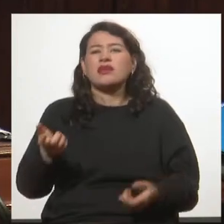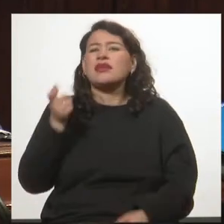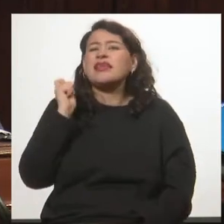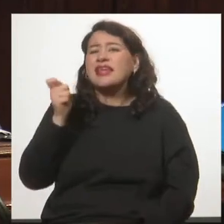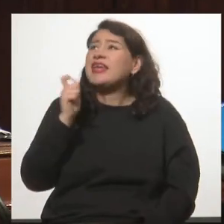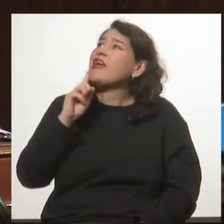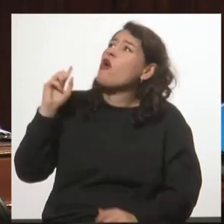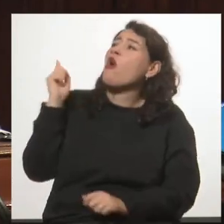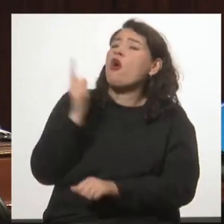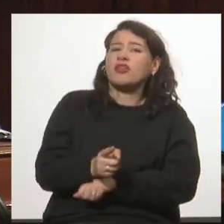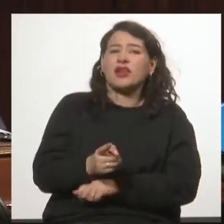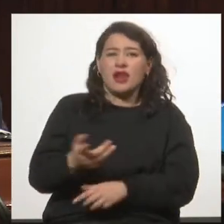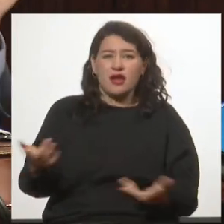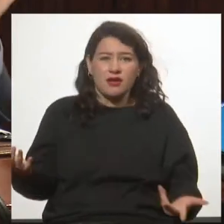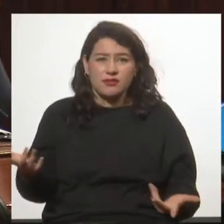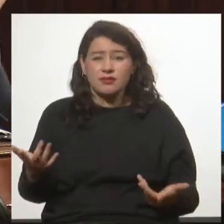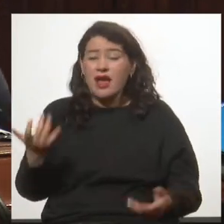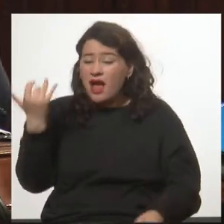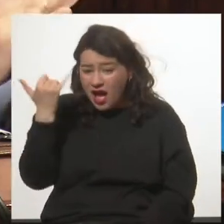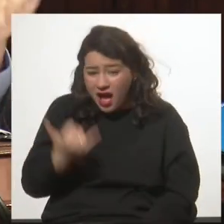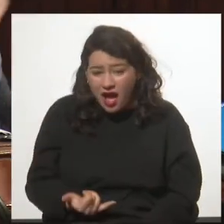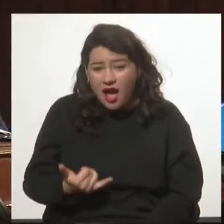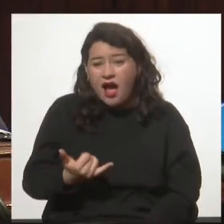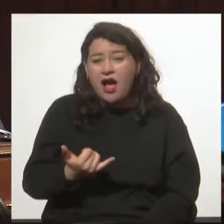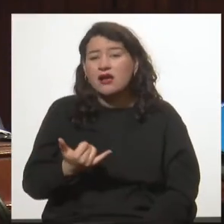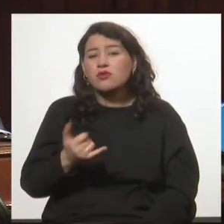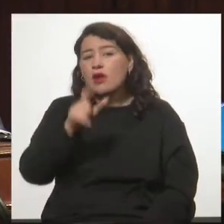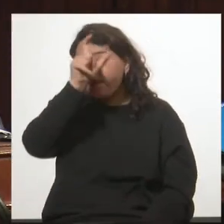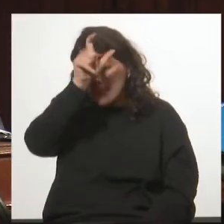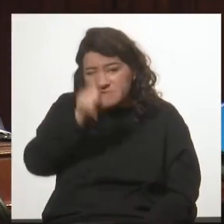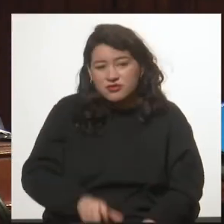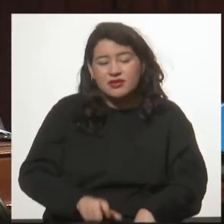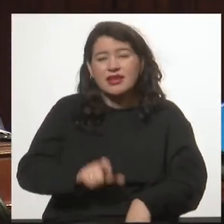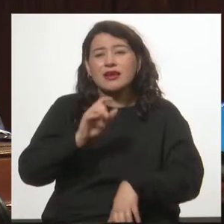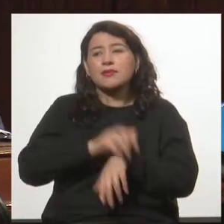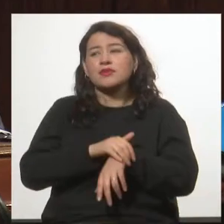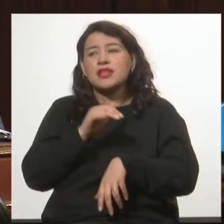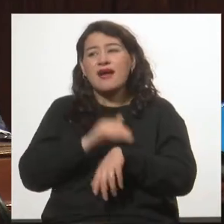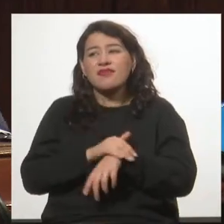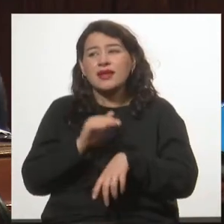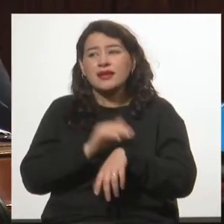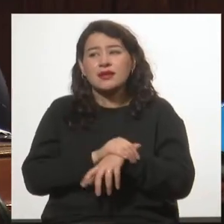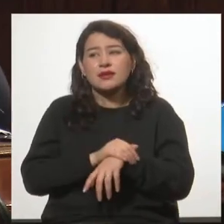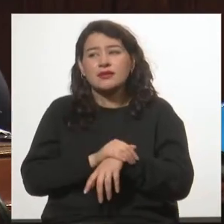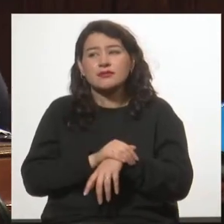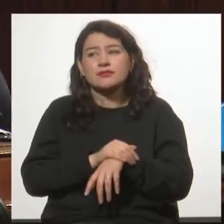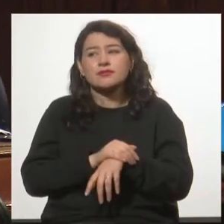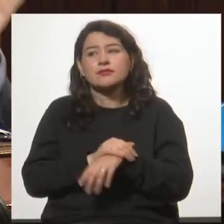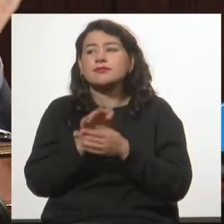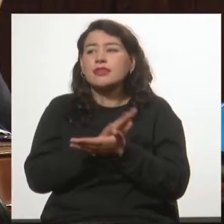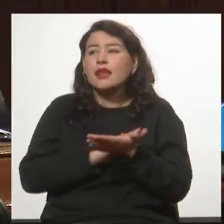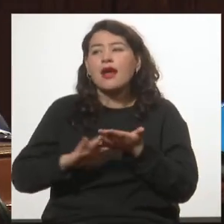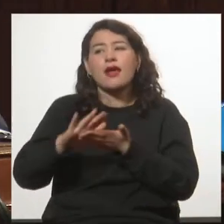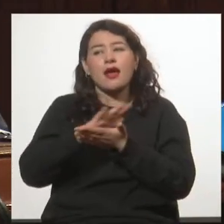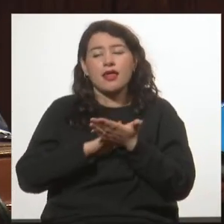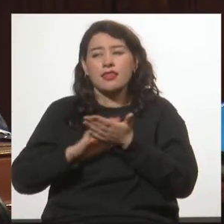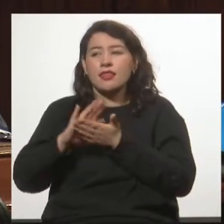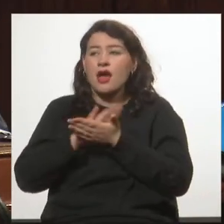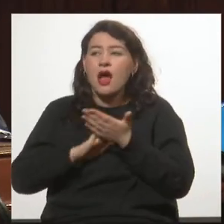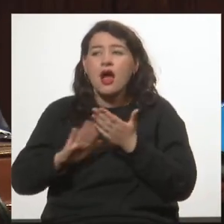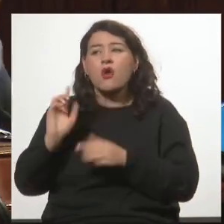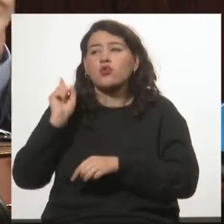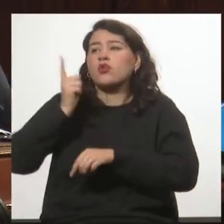las daba hubo algunas cripto que sin el mandato autorizado